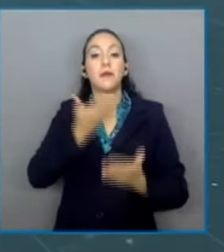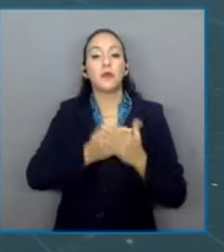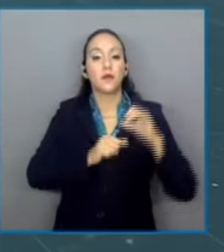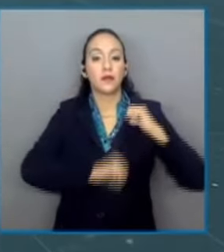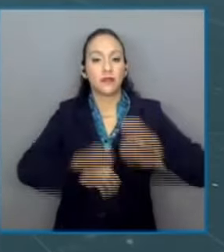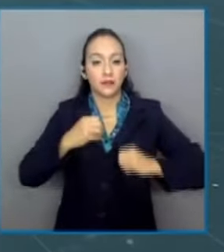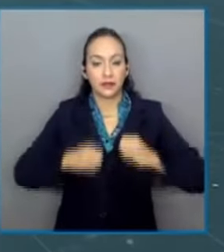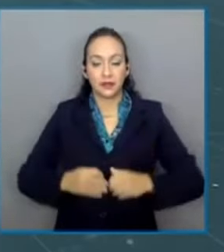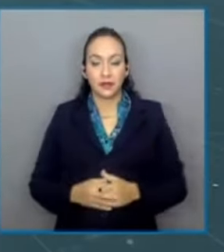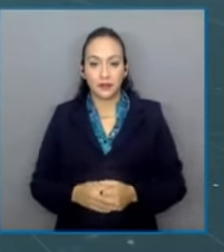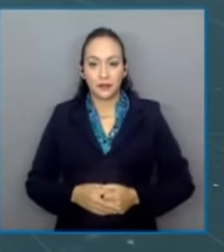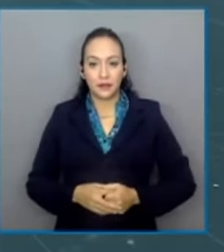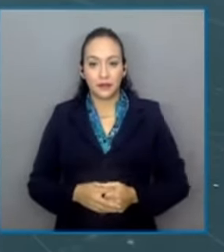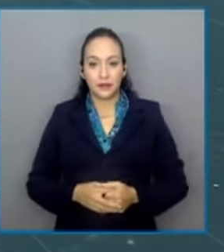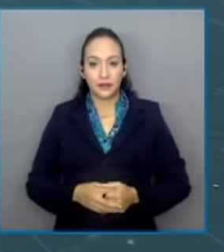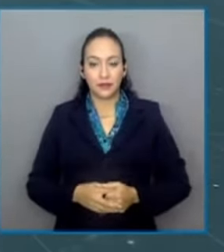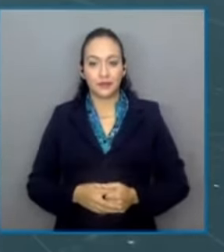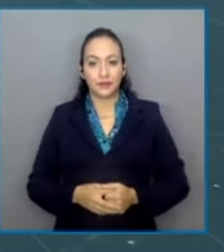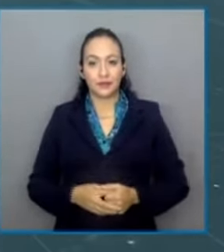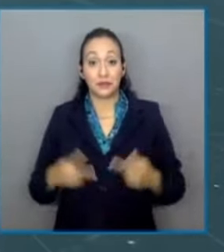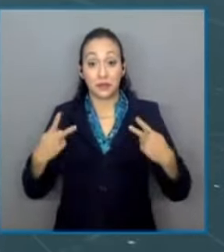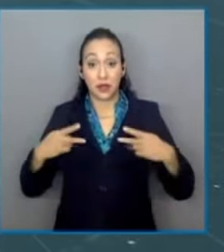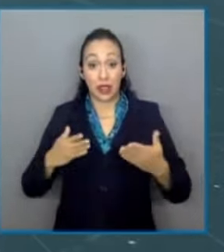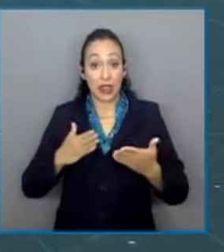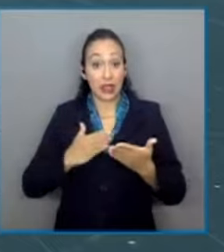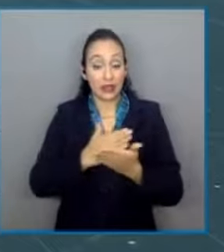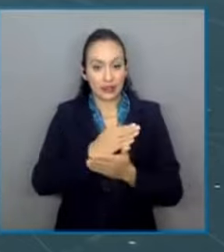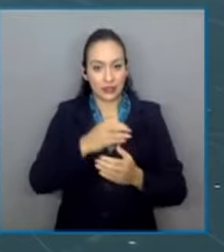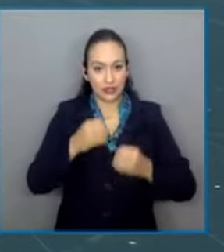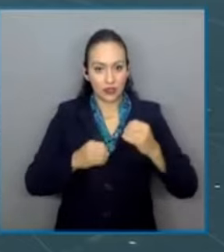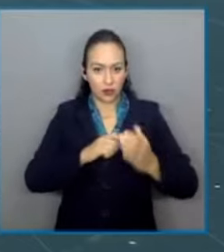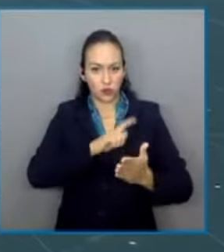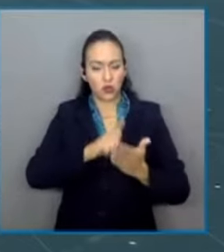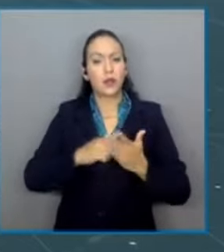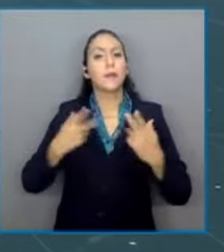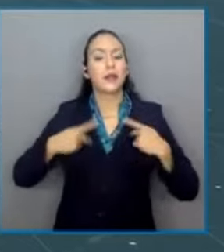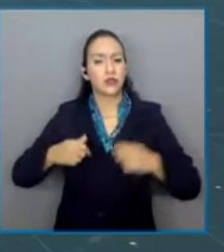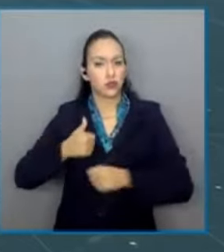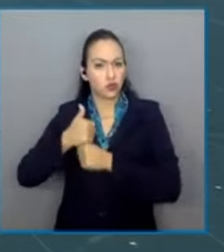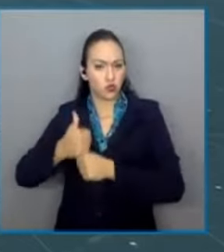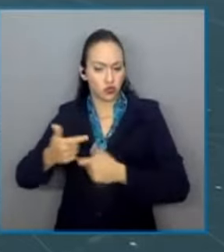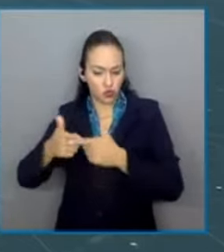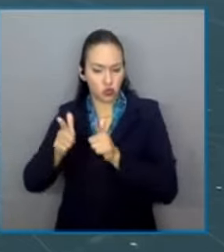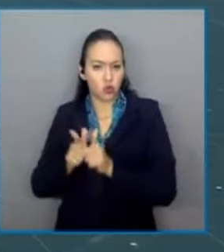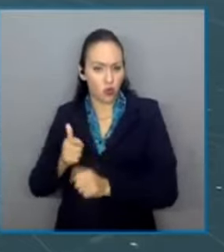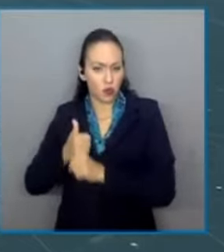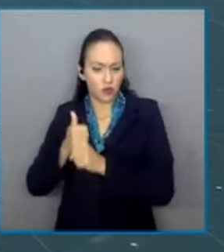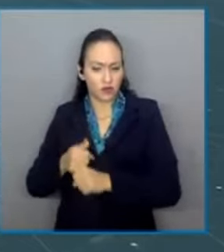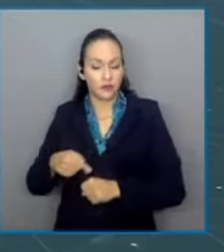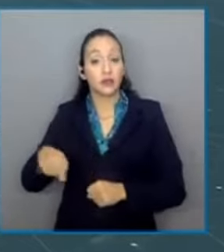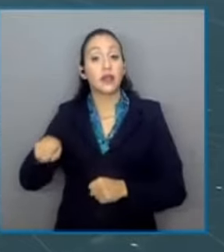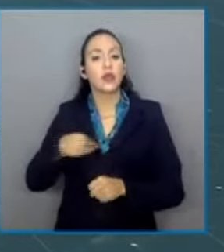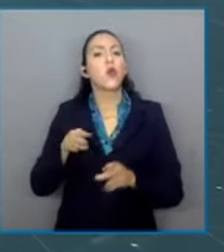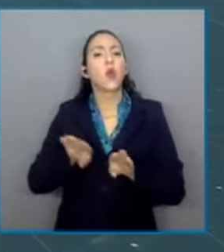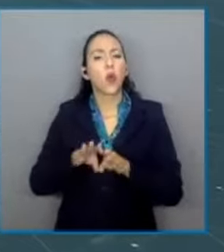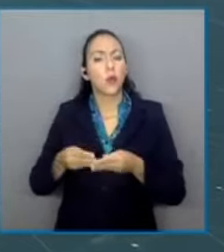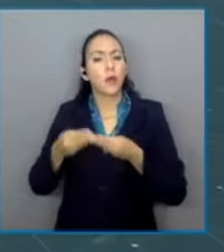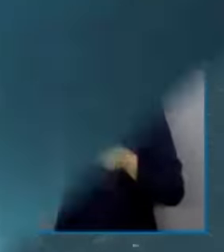El acceso a la justicia para sectores vulnerables no se garantizará solo con el cambio de juzgadores.